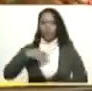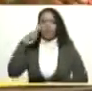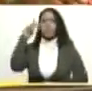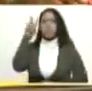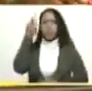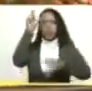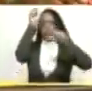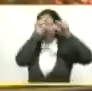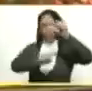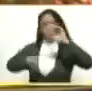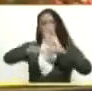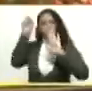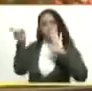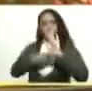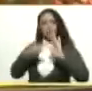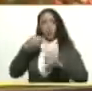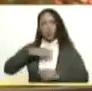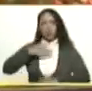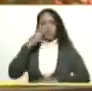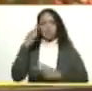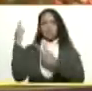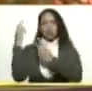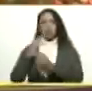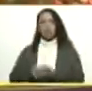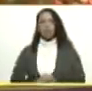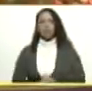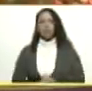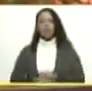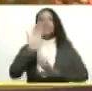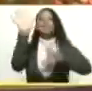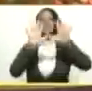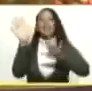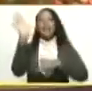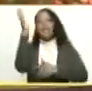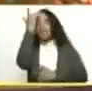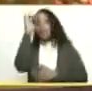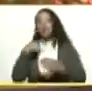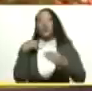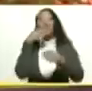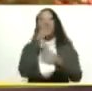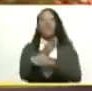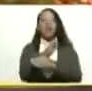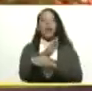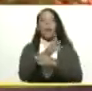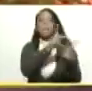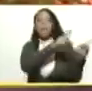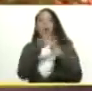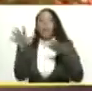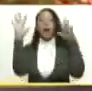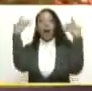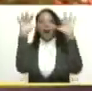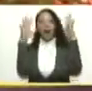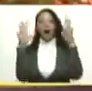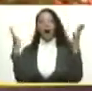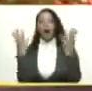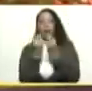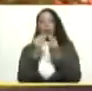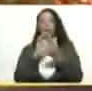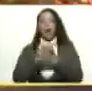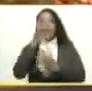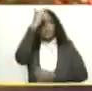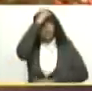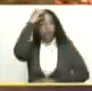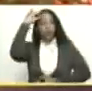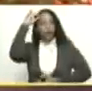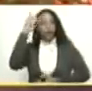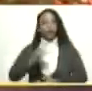todos. ¿Ah? El 15 de febrero fui al programa aniversario del compañero Diosdado Cabello.